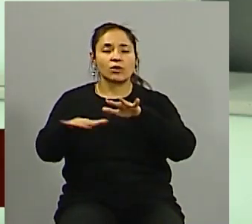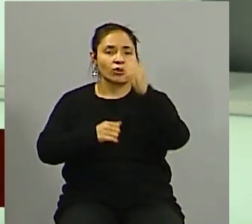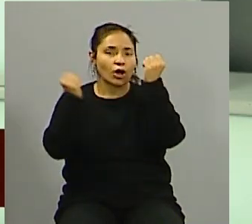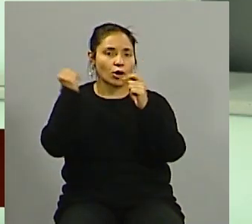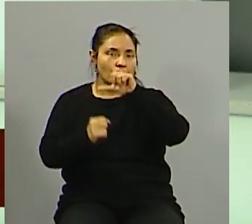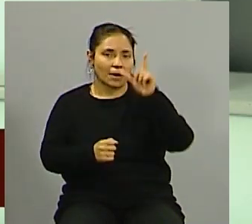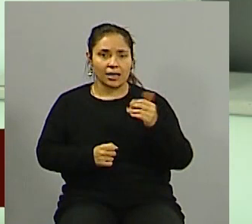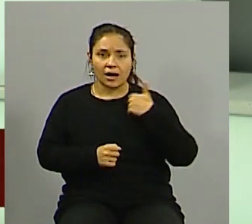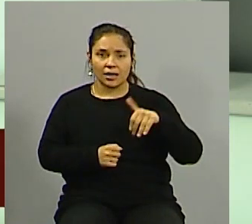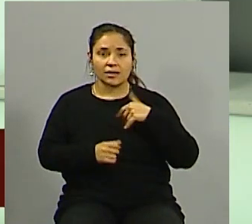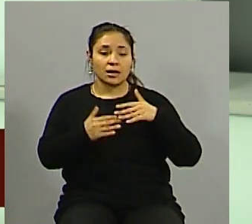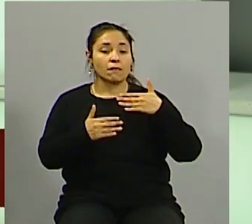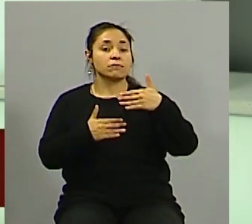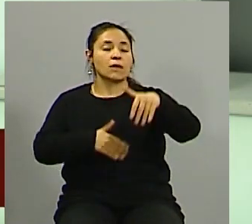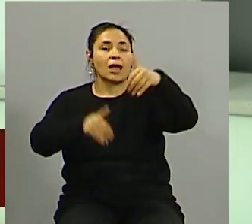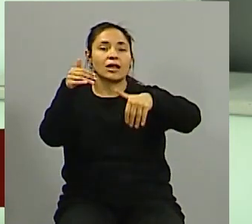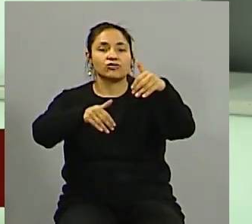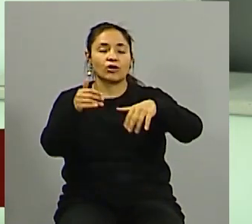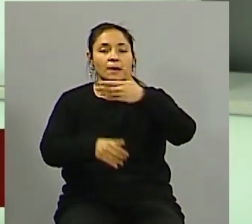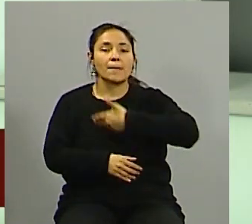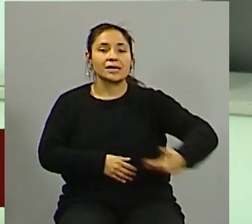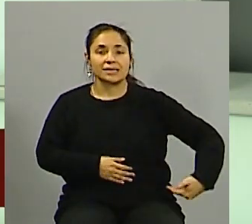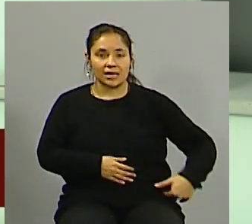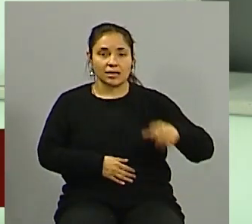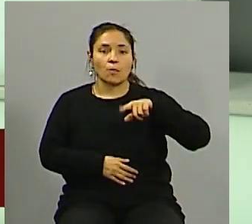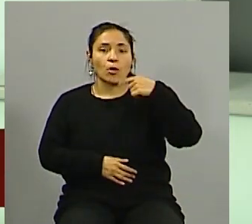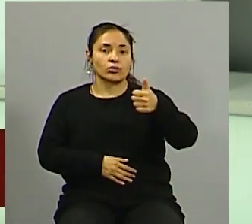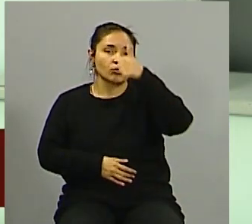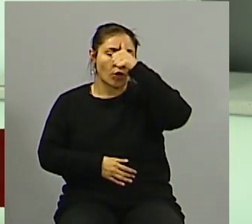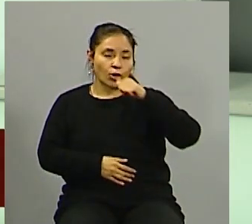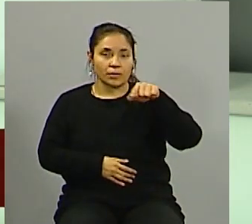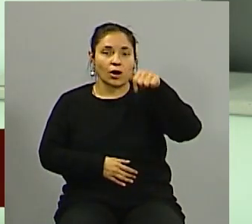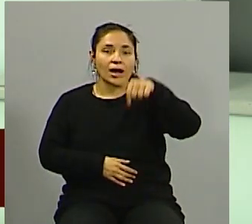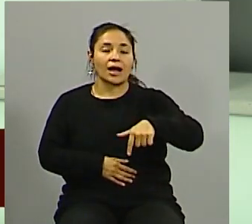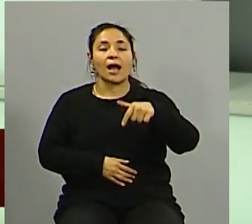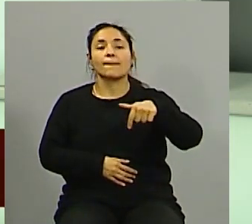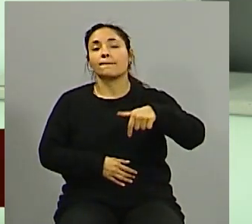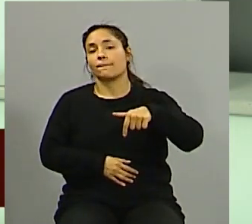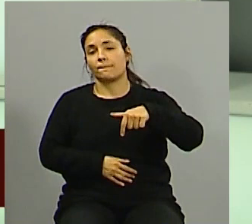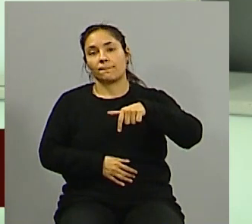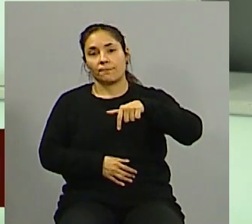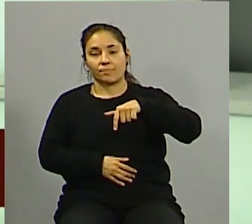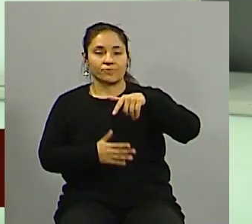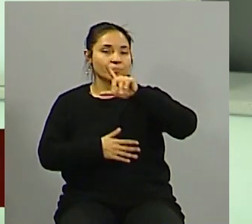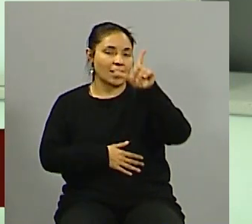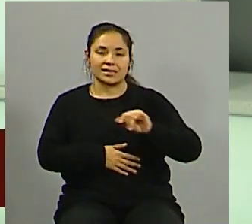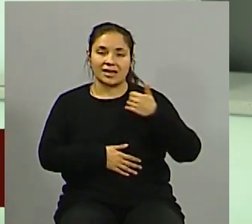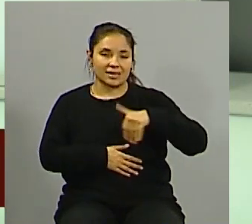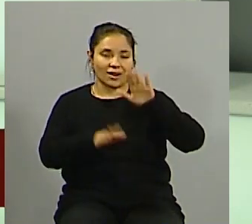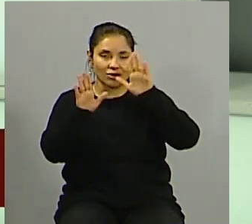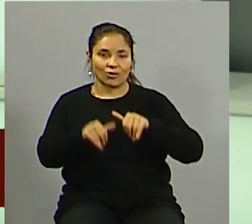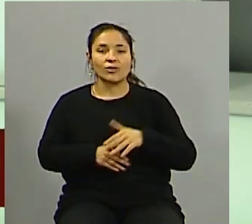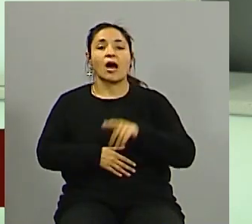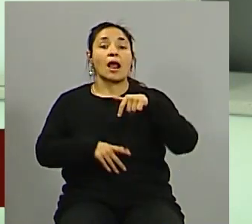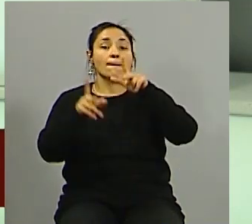a estas elecciones paso presidenciales del próximo fin de semana aquí en nuestro territorio argentino. Vamos a la